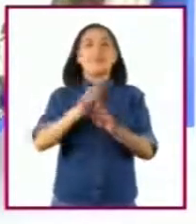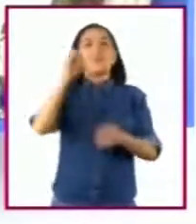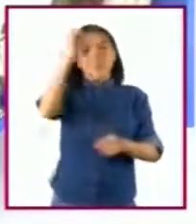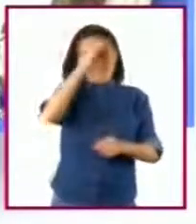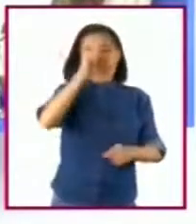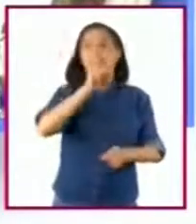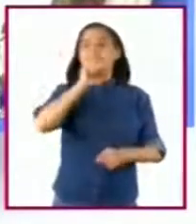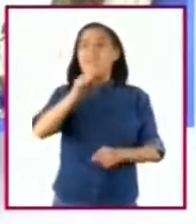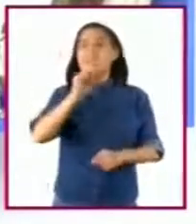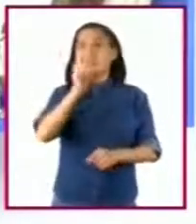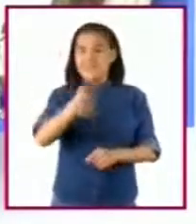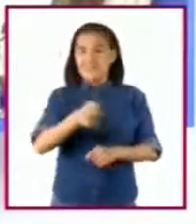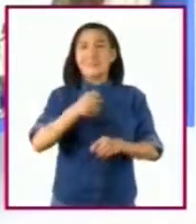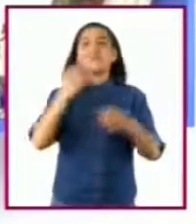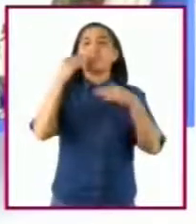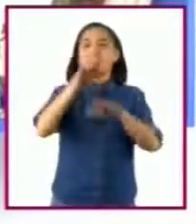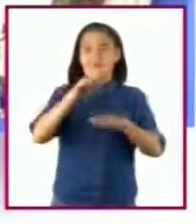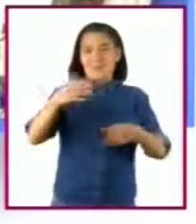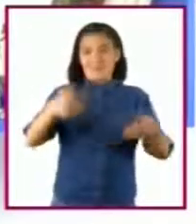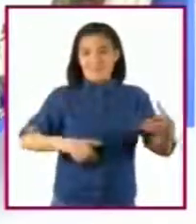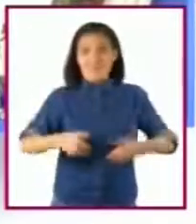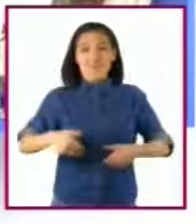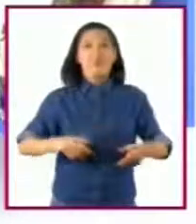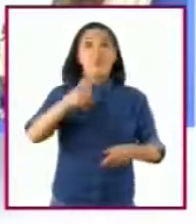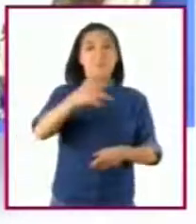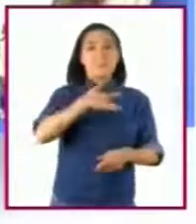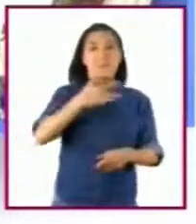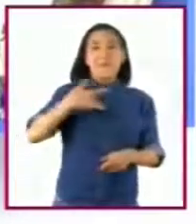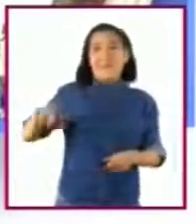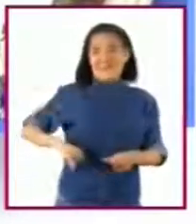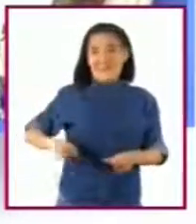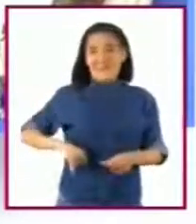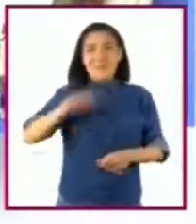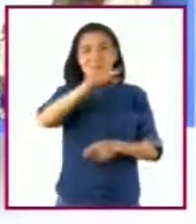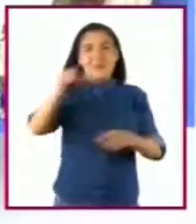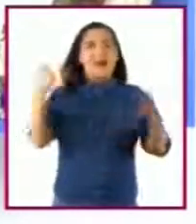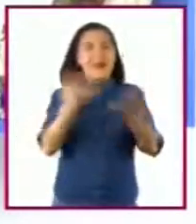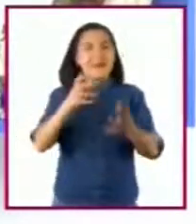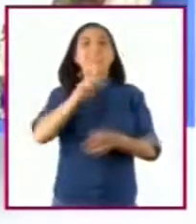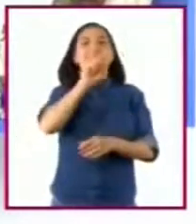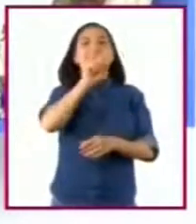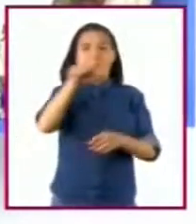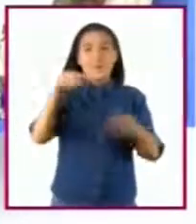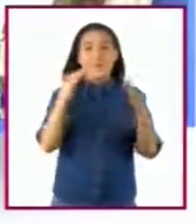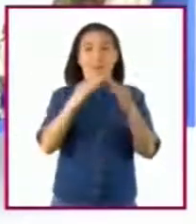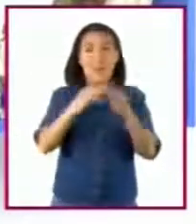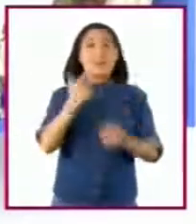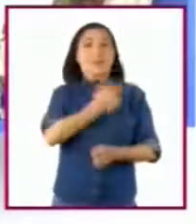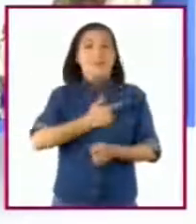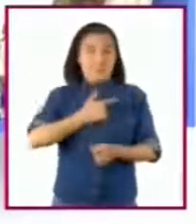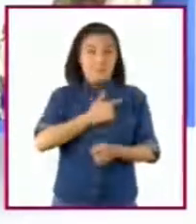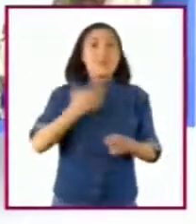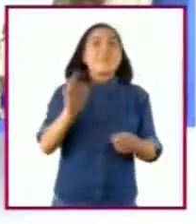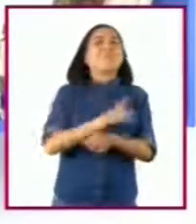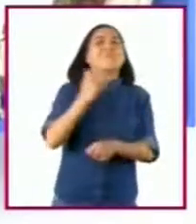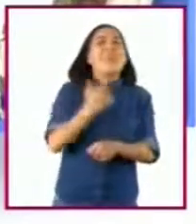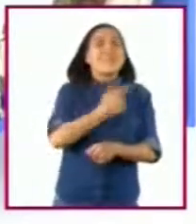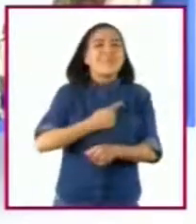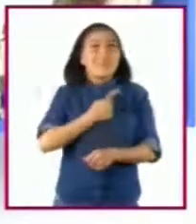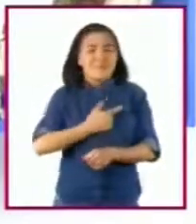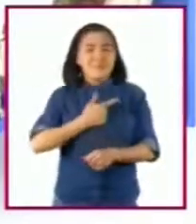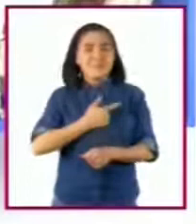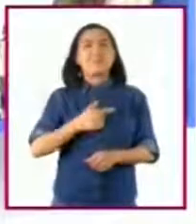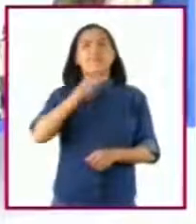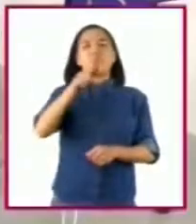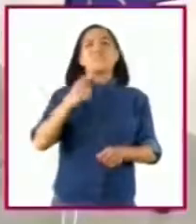opinión al respecto. Es decir, si les parece interesante lo que hicieron, si les gustó y por qué, o simplemente qué les hizo imaginar